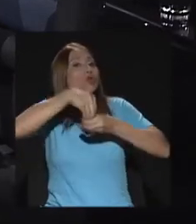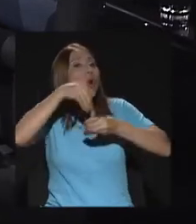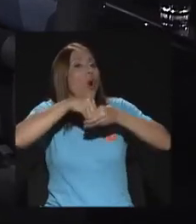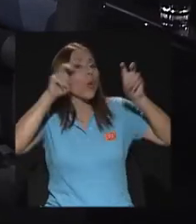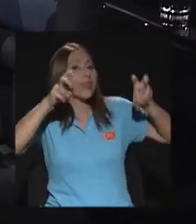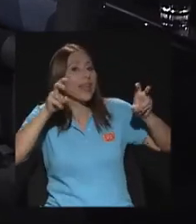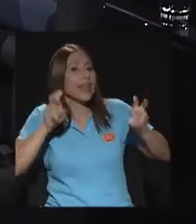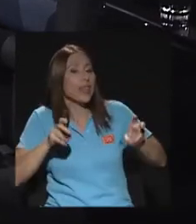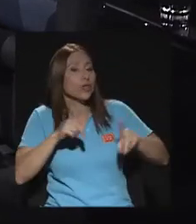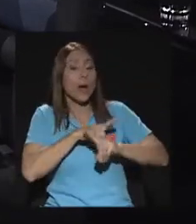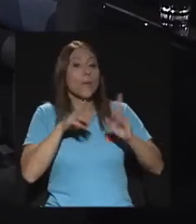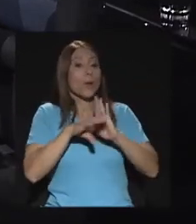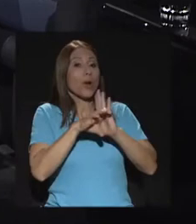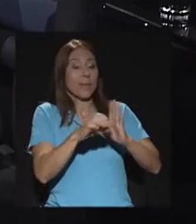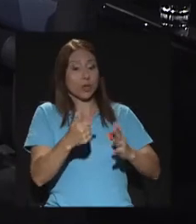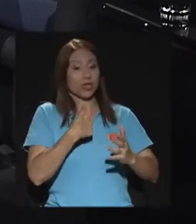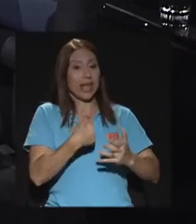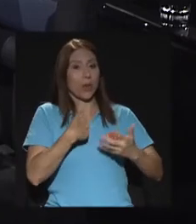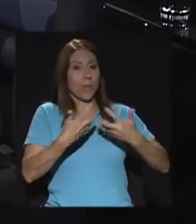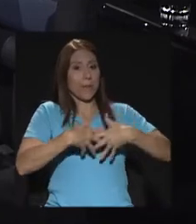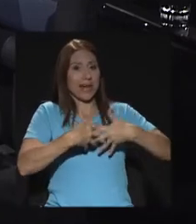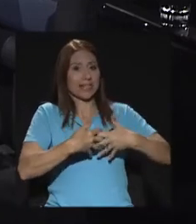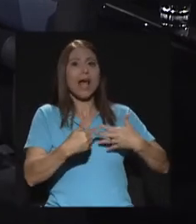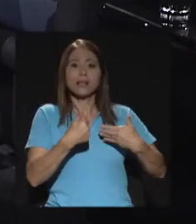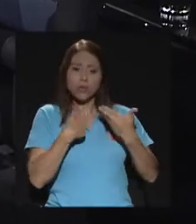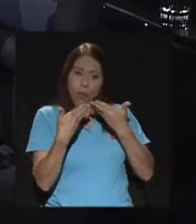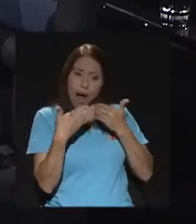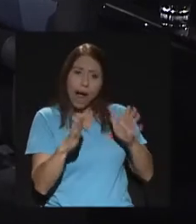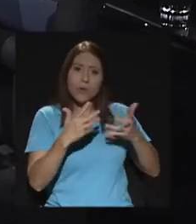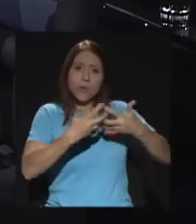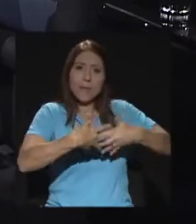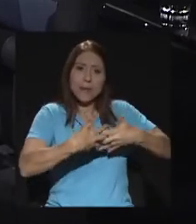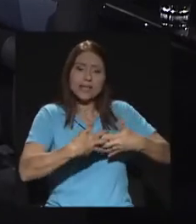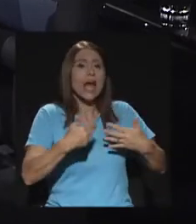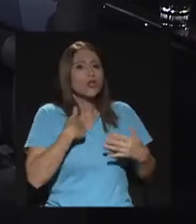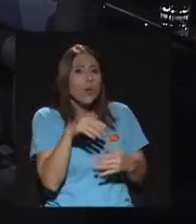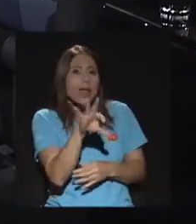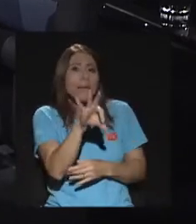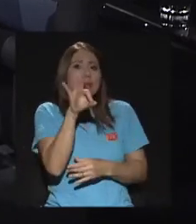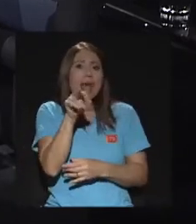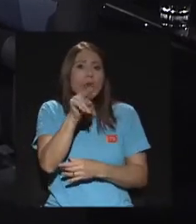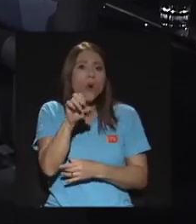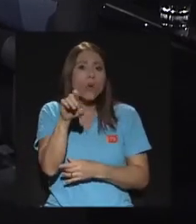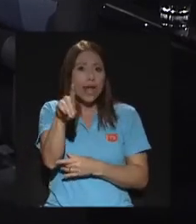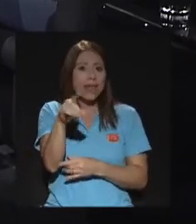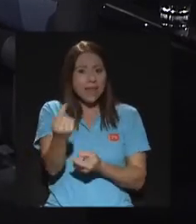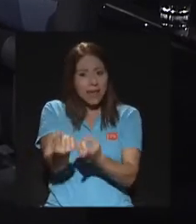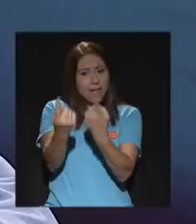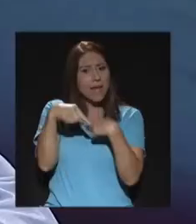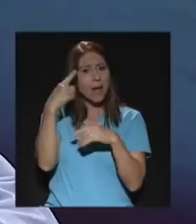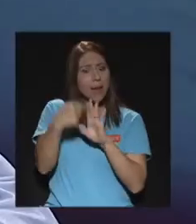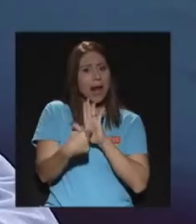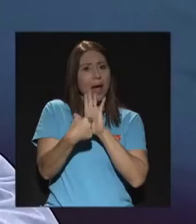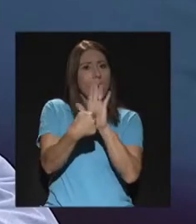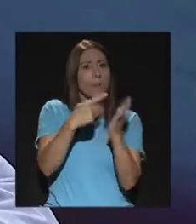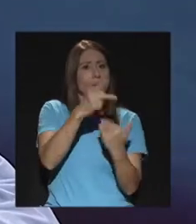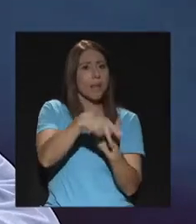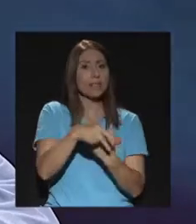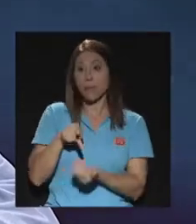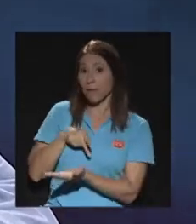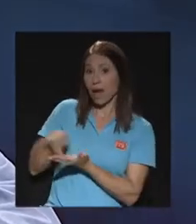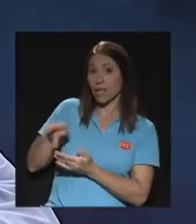un ejemplo de mi empresa. Yo abro y he abierto mi empresa. Yo he invitado, por ejemplo, a UNED que venga a transmitir programas. ¿Pagándole a usted?